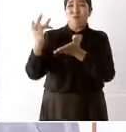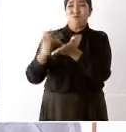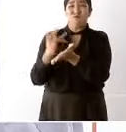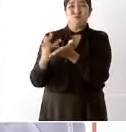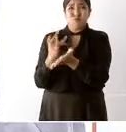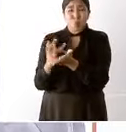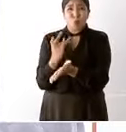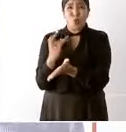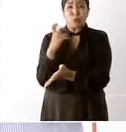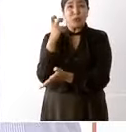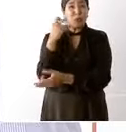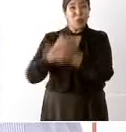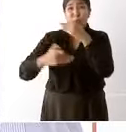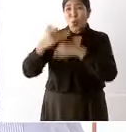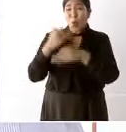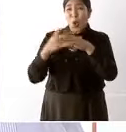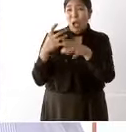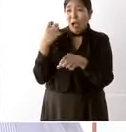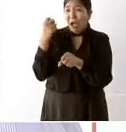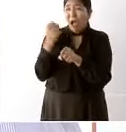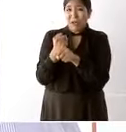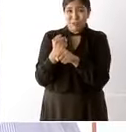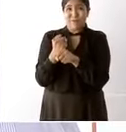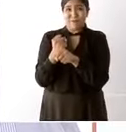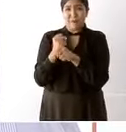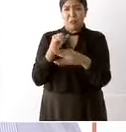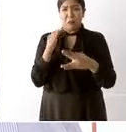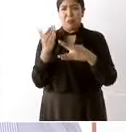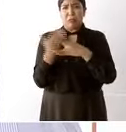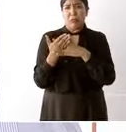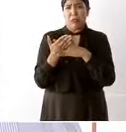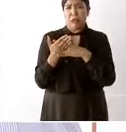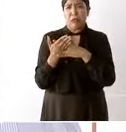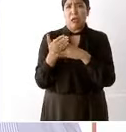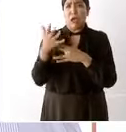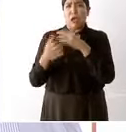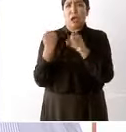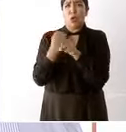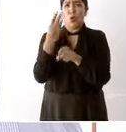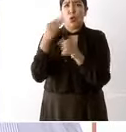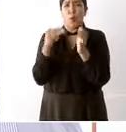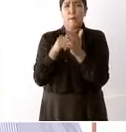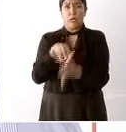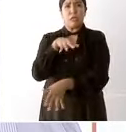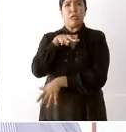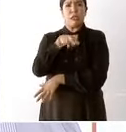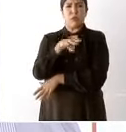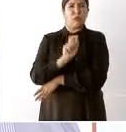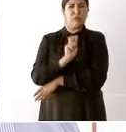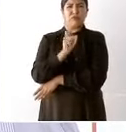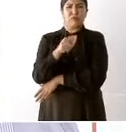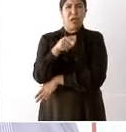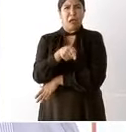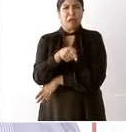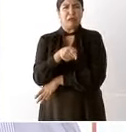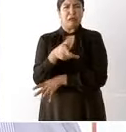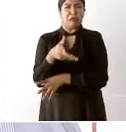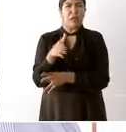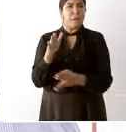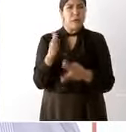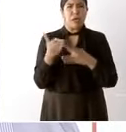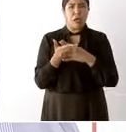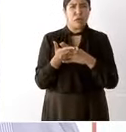en el año. La mitad del año 2019 llevábamos alrededor